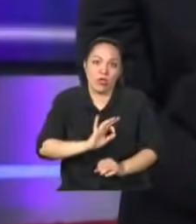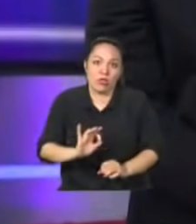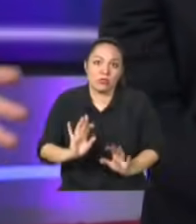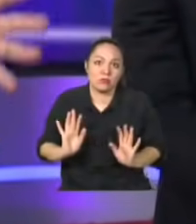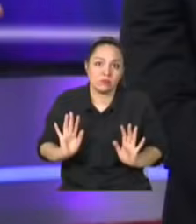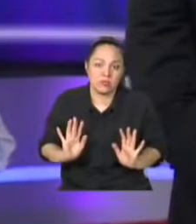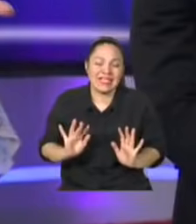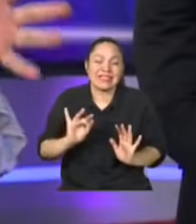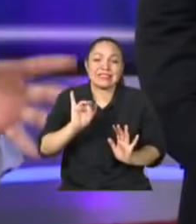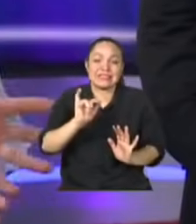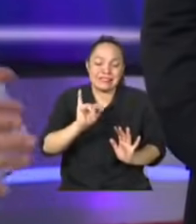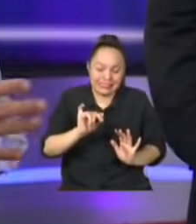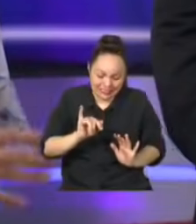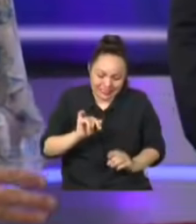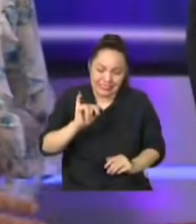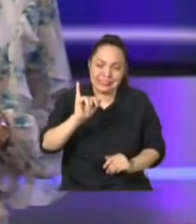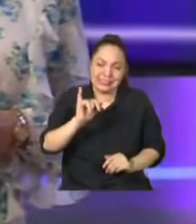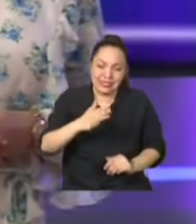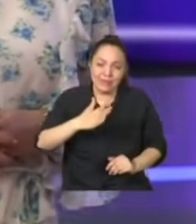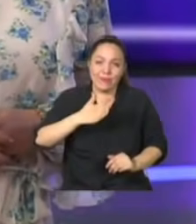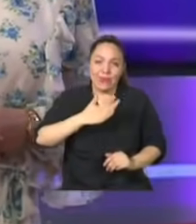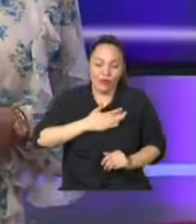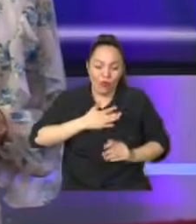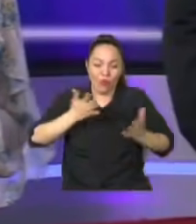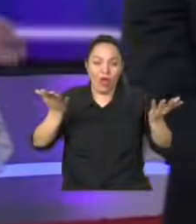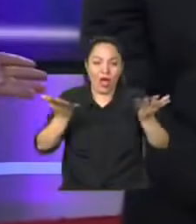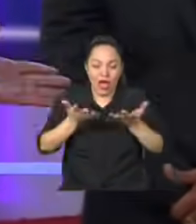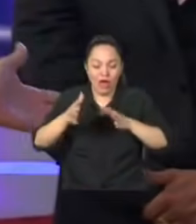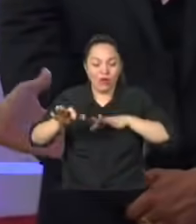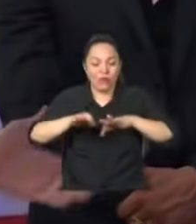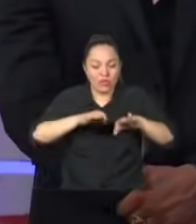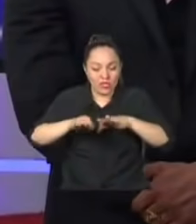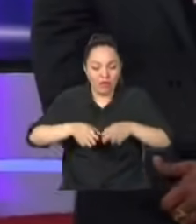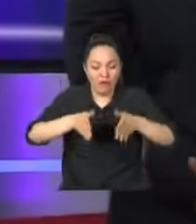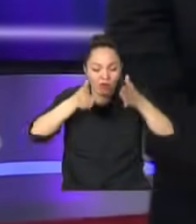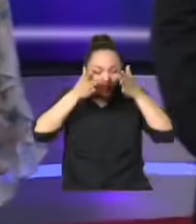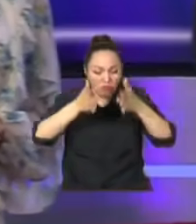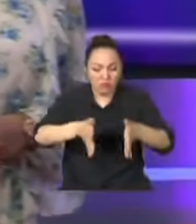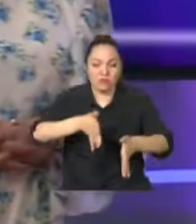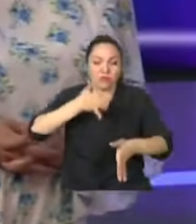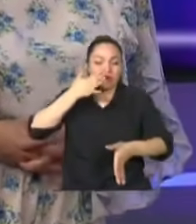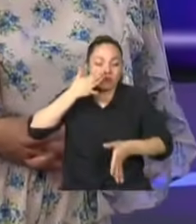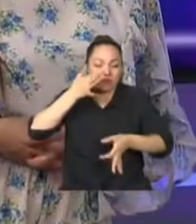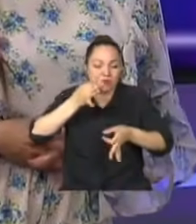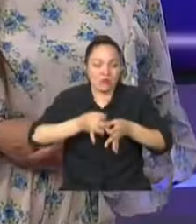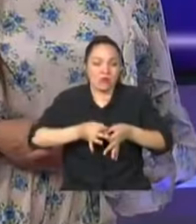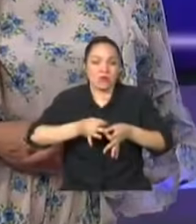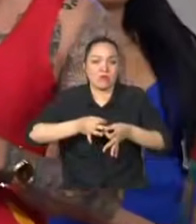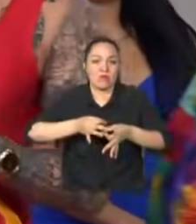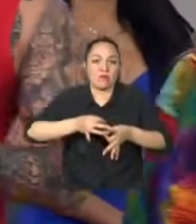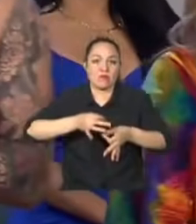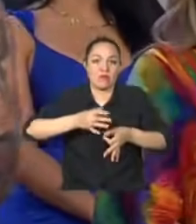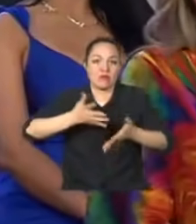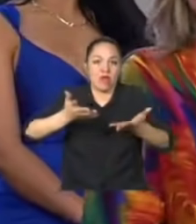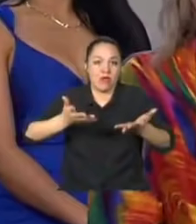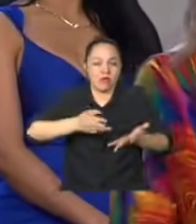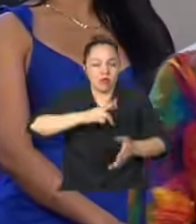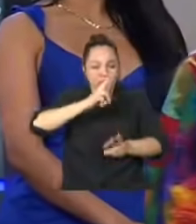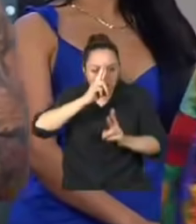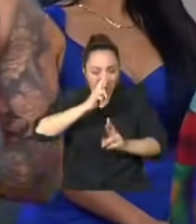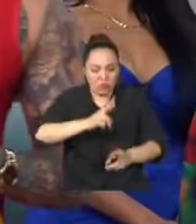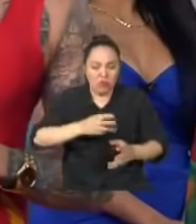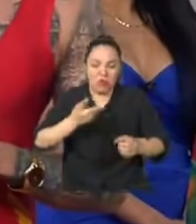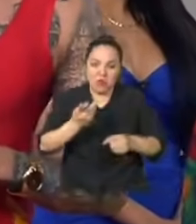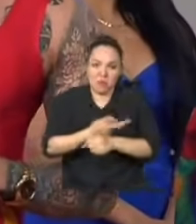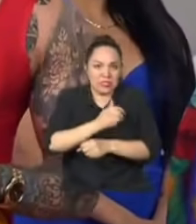nuestro trabajo responsablemente, el camino respetuosamente, claro. Pueden grabarme. Mire, lo que quieran. Aunque se oiga mal en la tele, lo